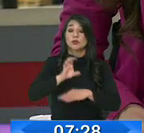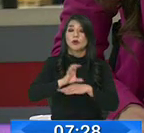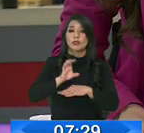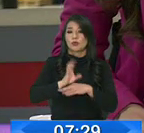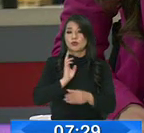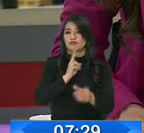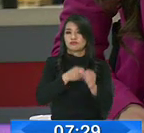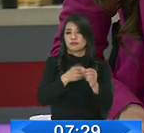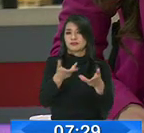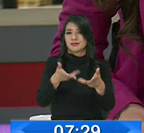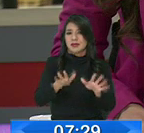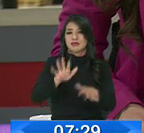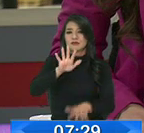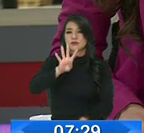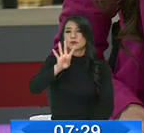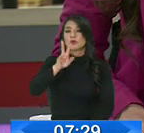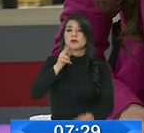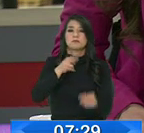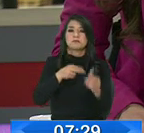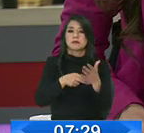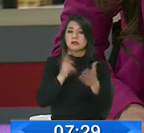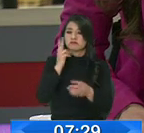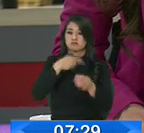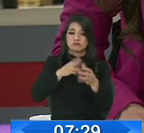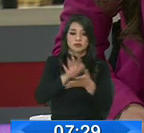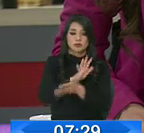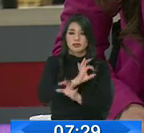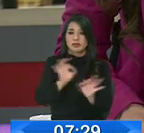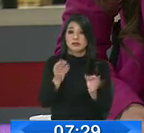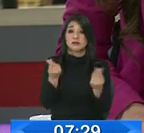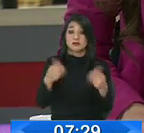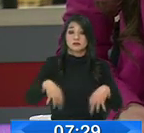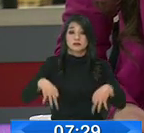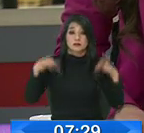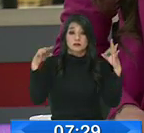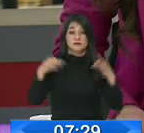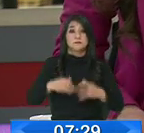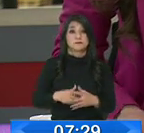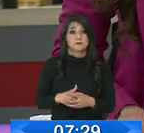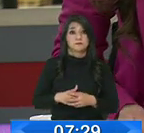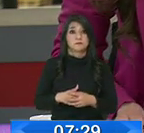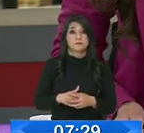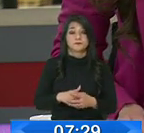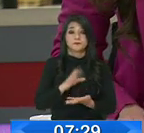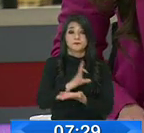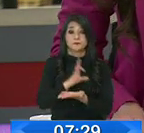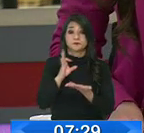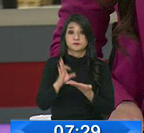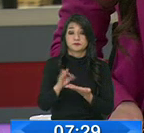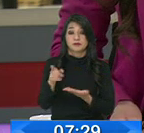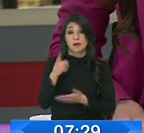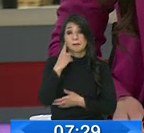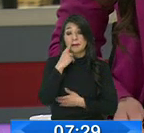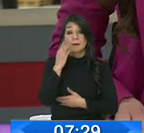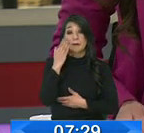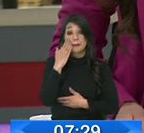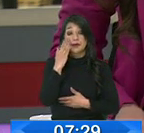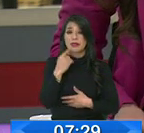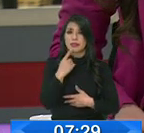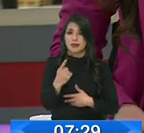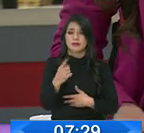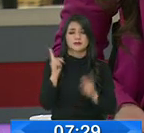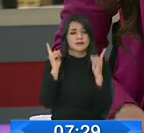aproximadamente 54,000 no acuden a las aulas por falta de recursos económicos, según el testimonio de los progenitores. Una